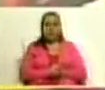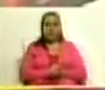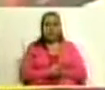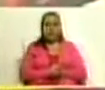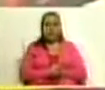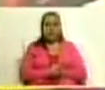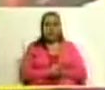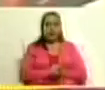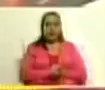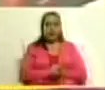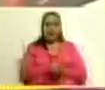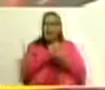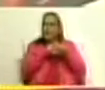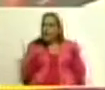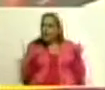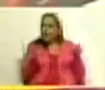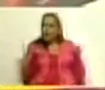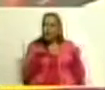Pero ya es toda